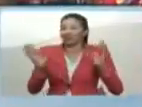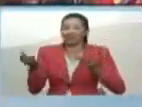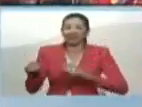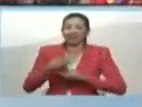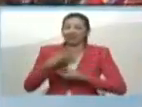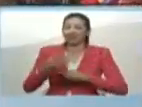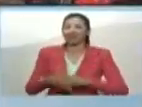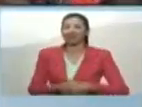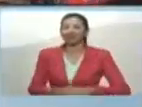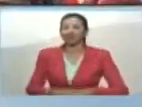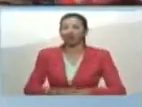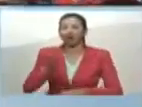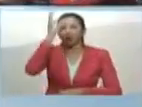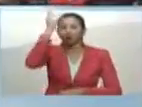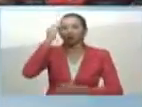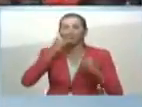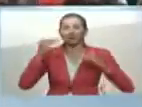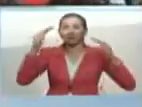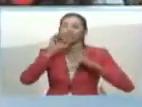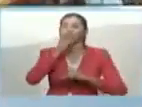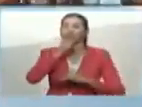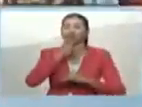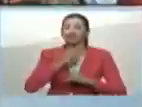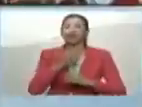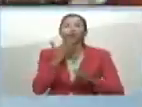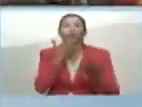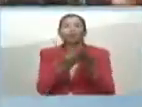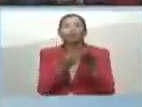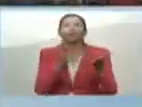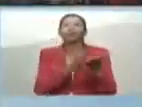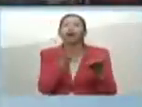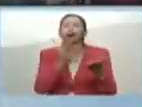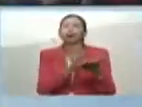el Consejo de Adultos Mayores me están pidiendo una tableta.